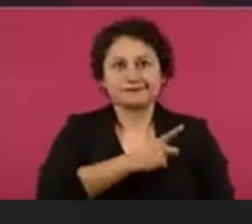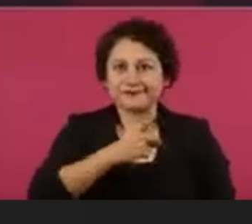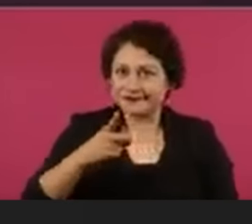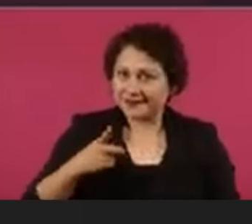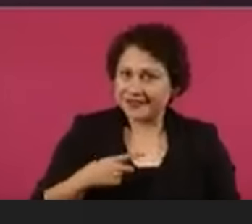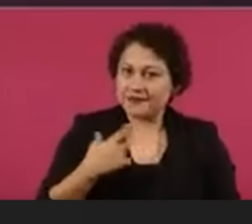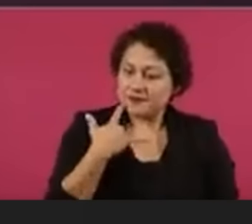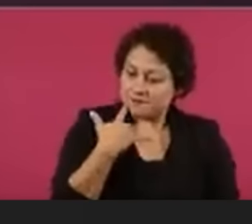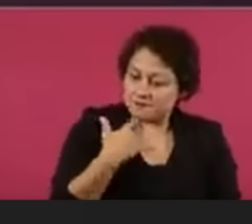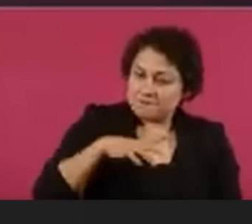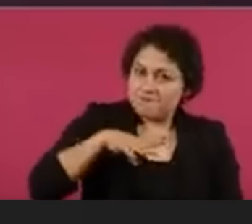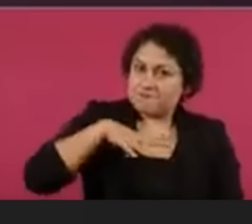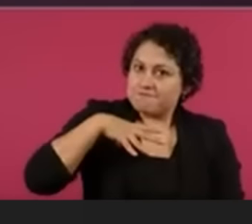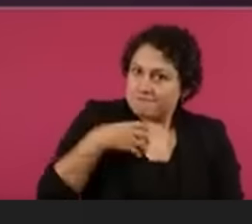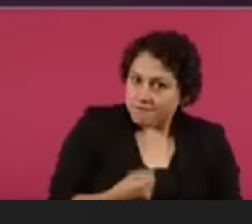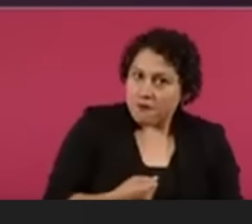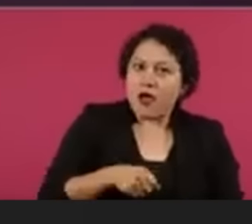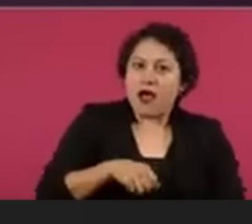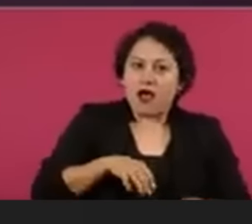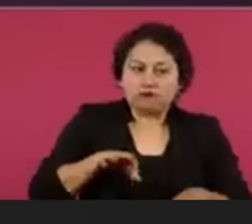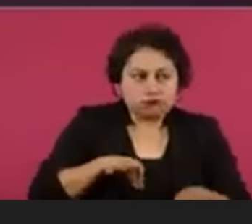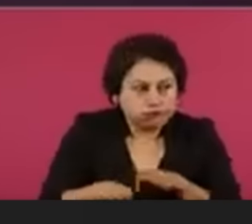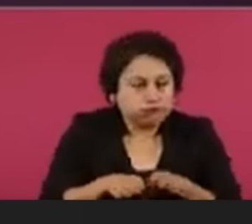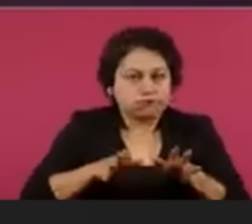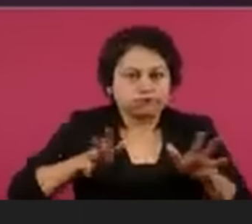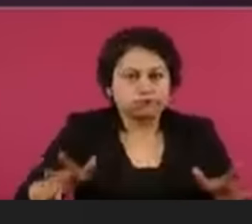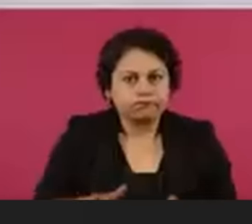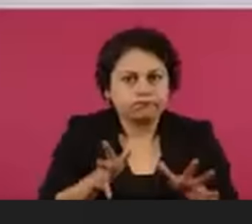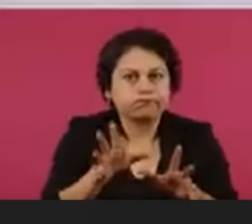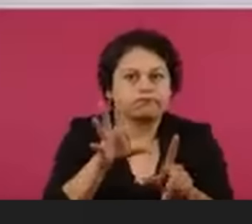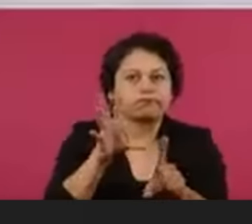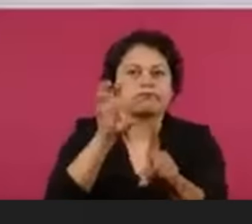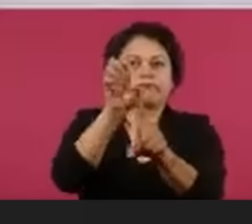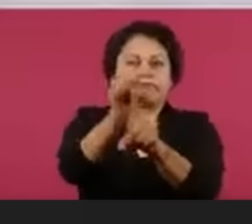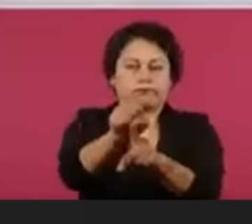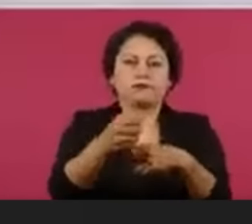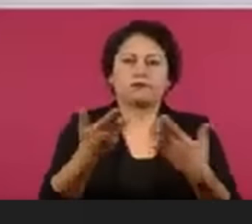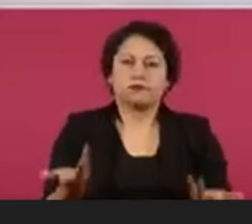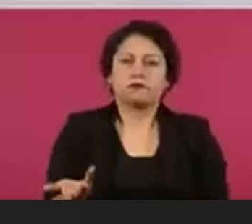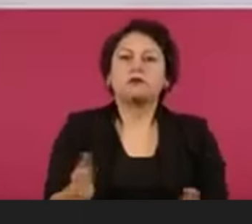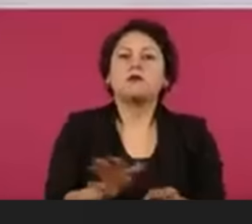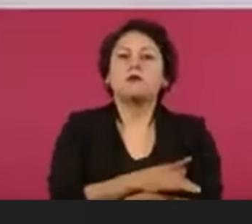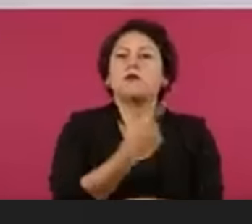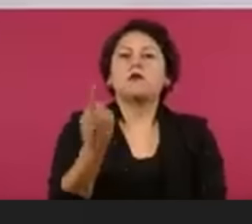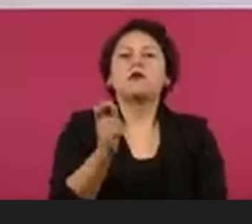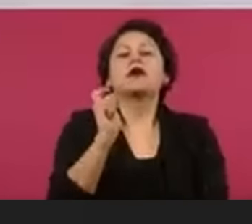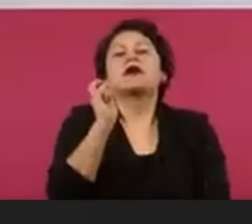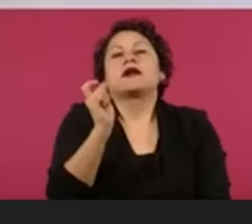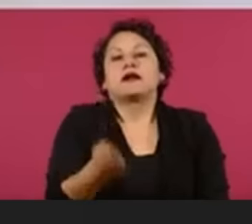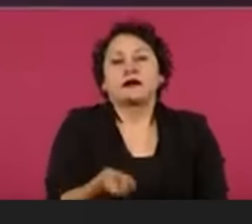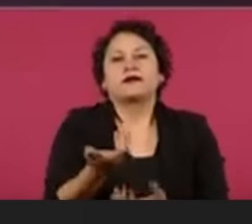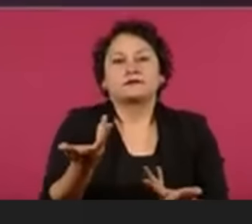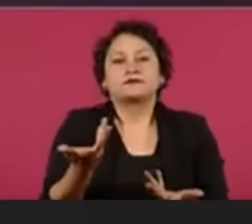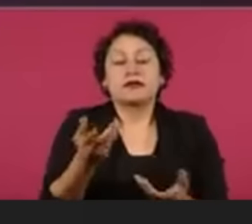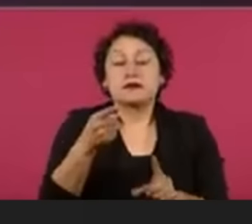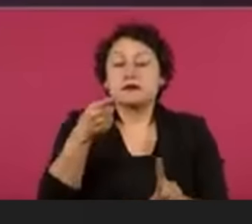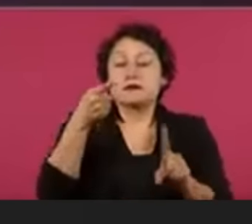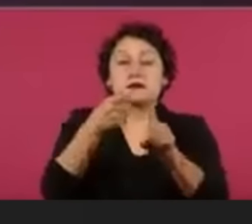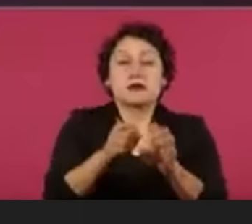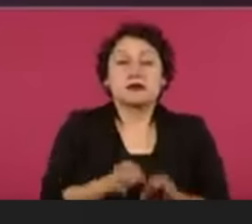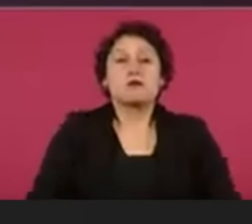nuestra vida. Pues en esencia, el fin último del periodismo no se limita a